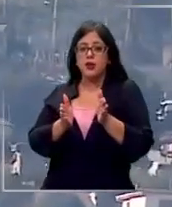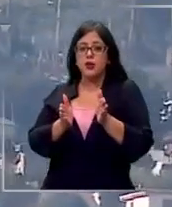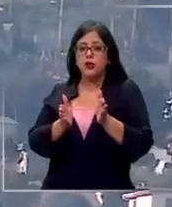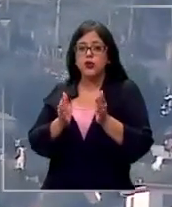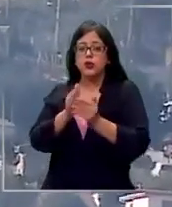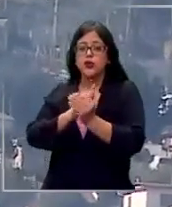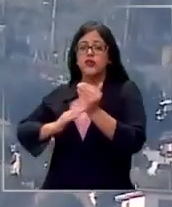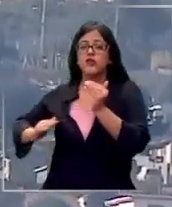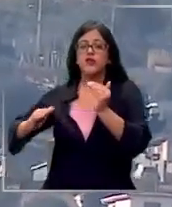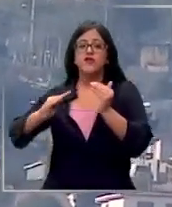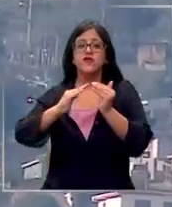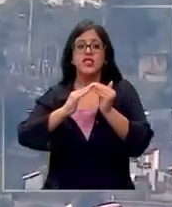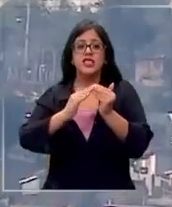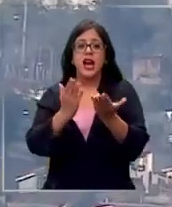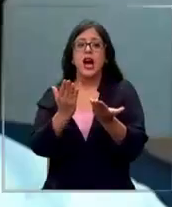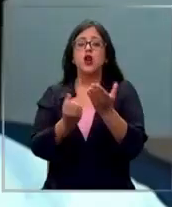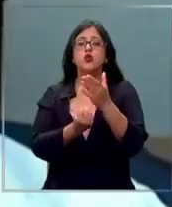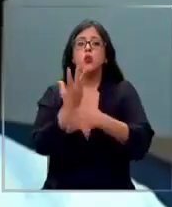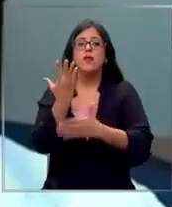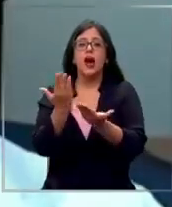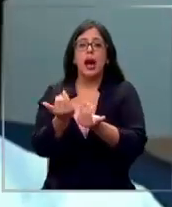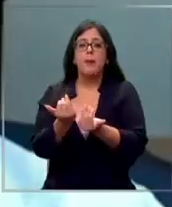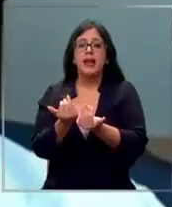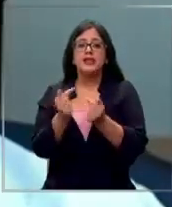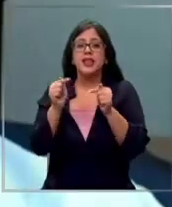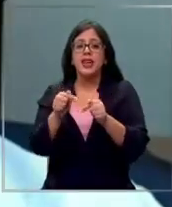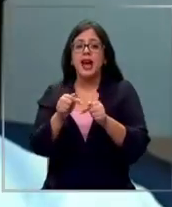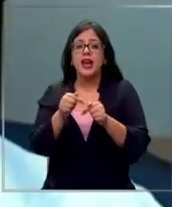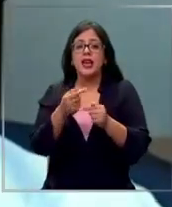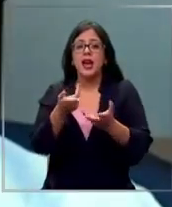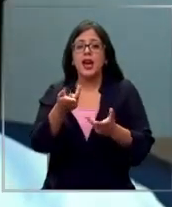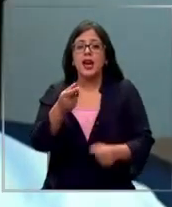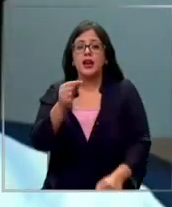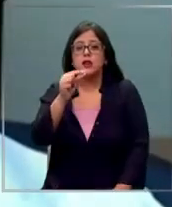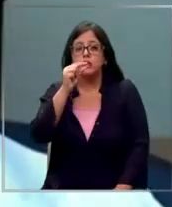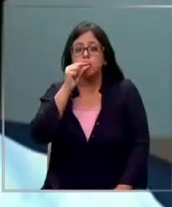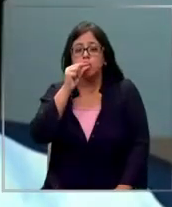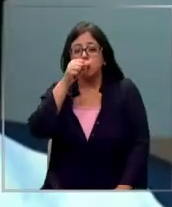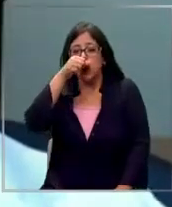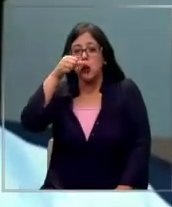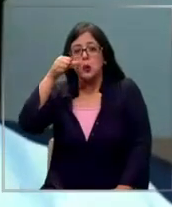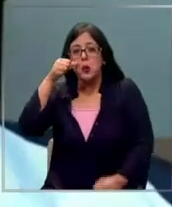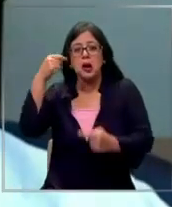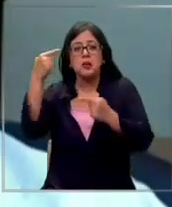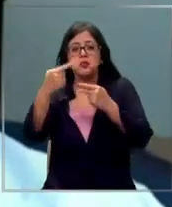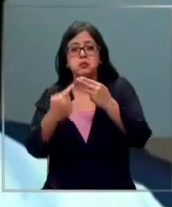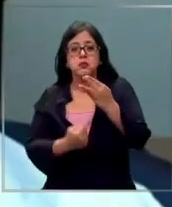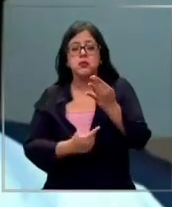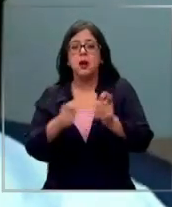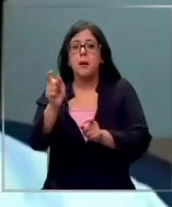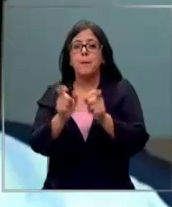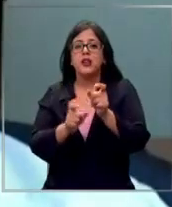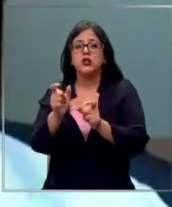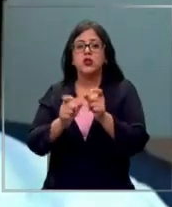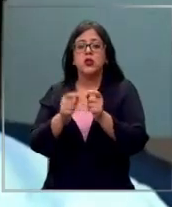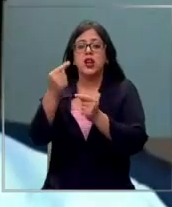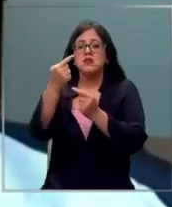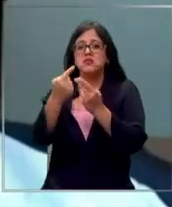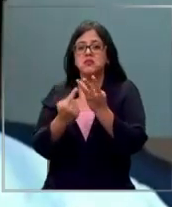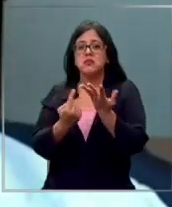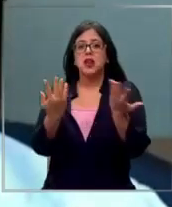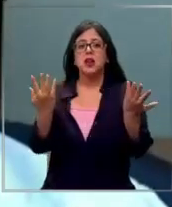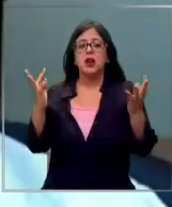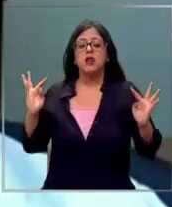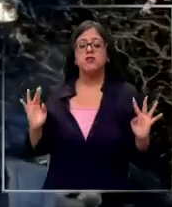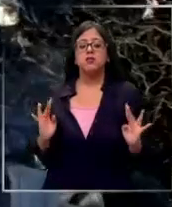la Villa Nueva Esperanza, donde se fuma droga. Sujetos distintos llegan a estos